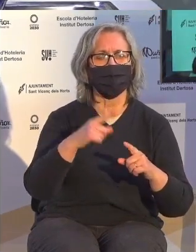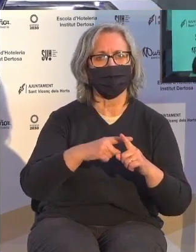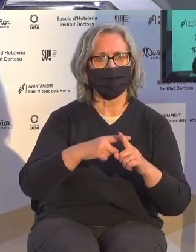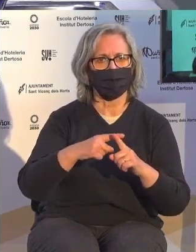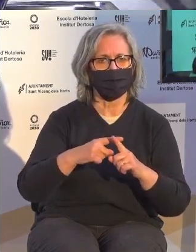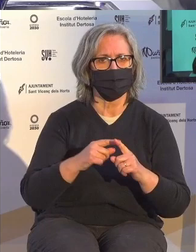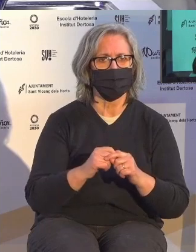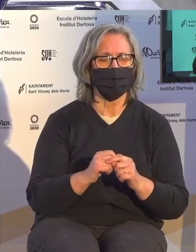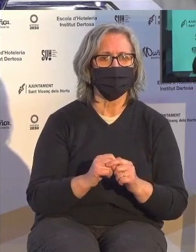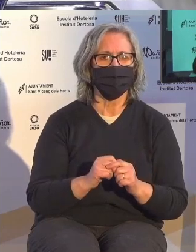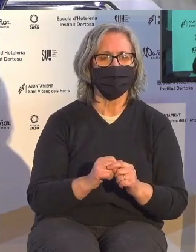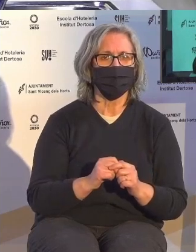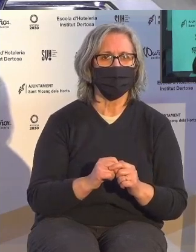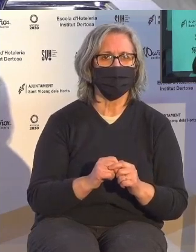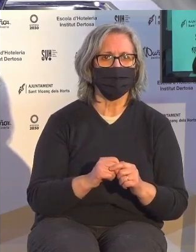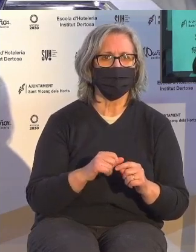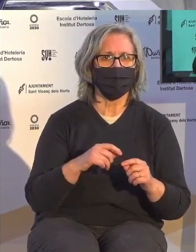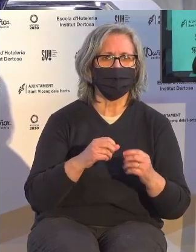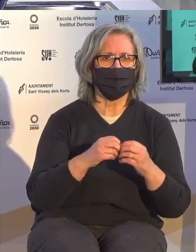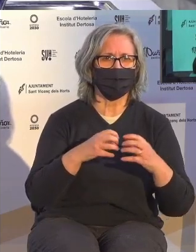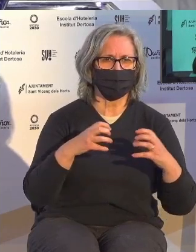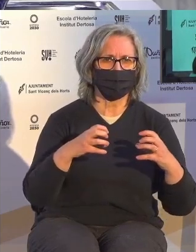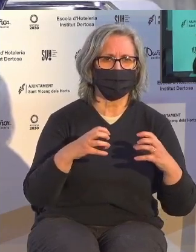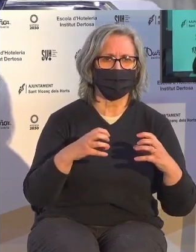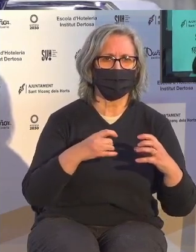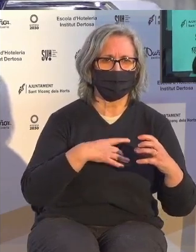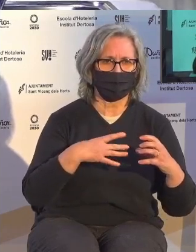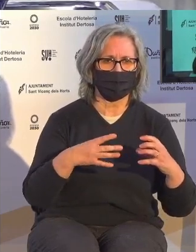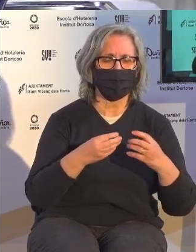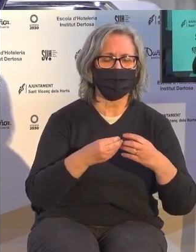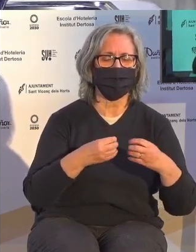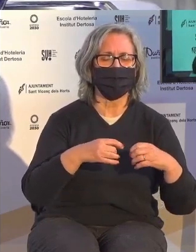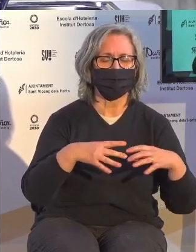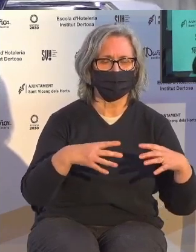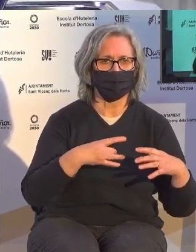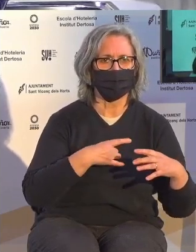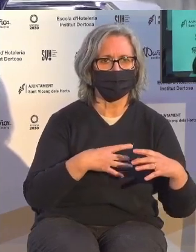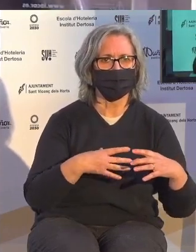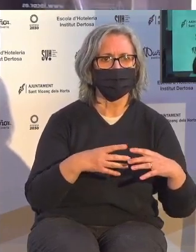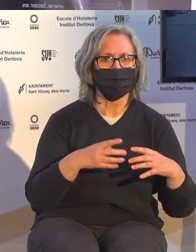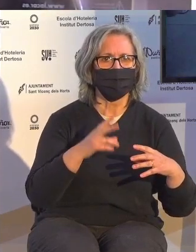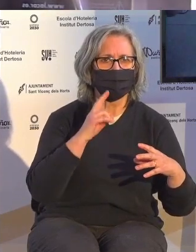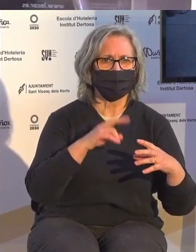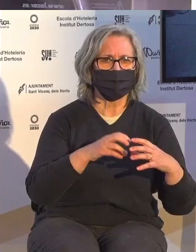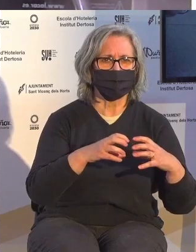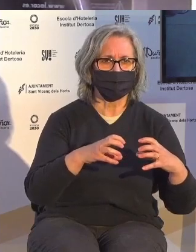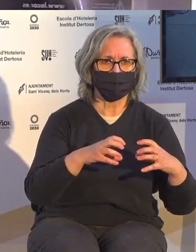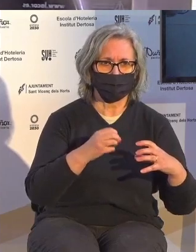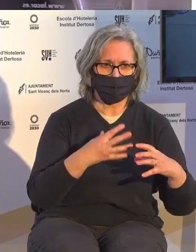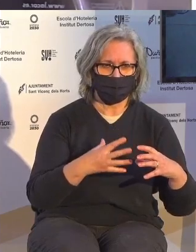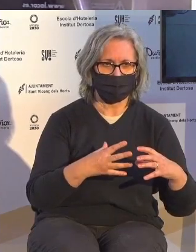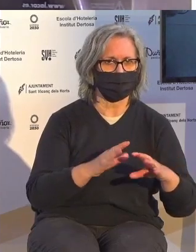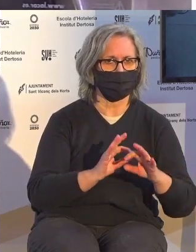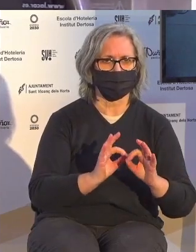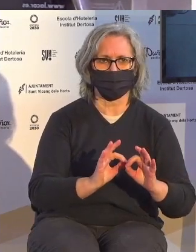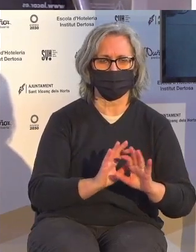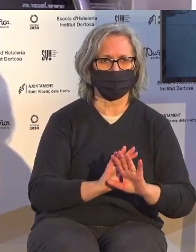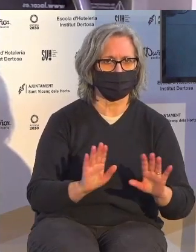las claras de huevo están así muy cuentas perfectas lo que hago siempre lo paro